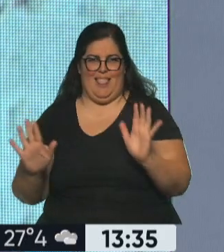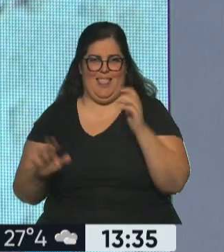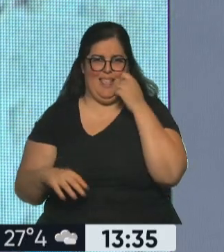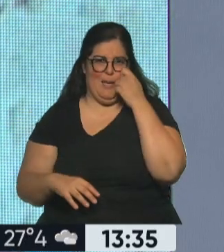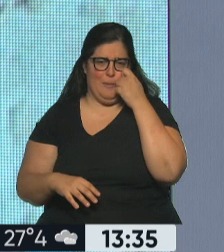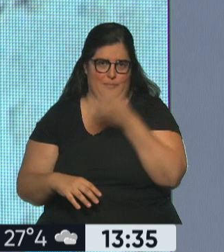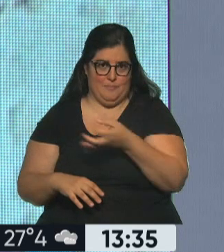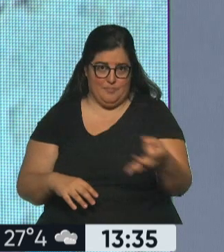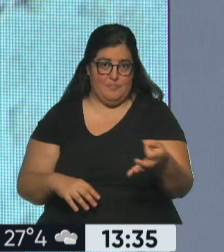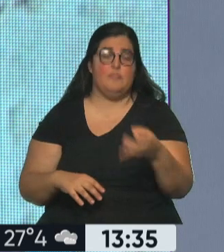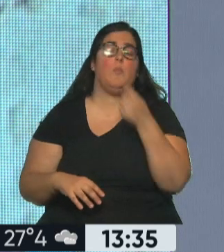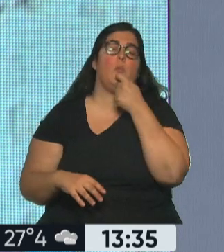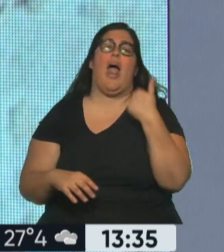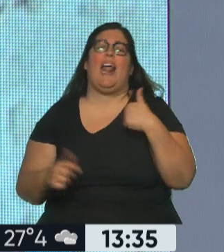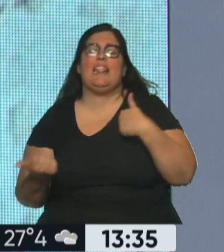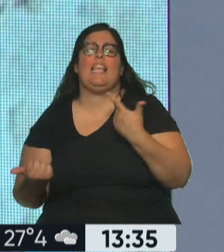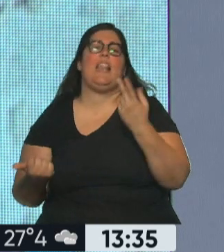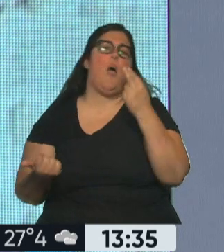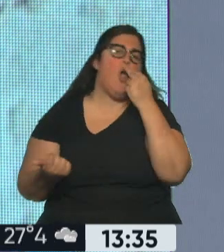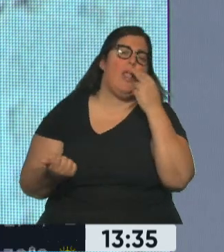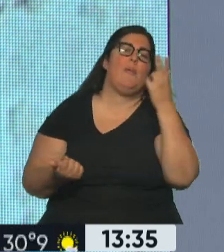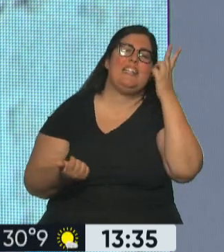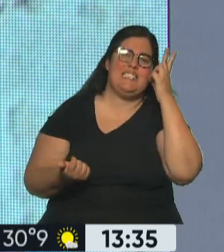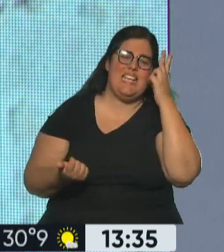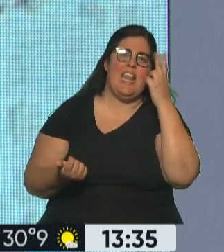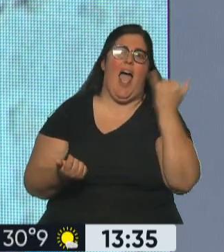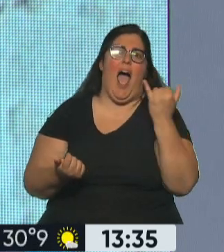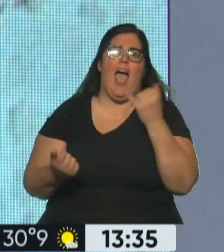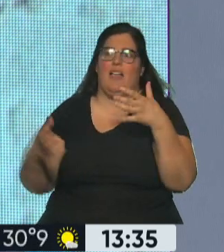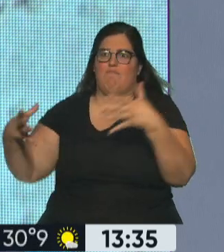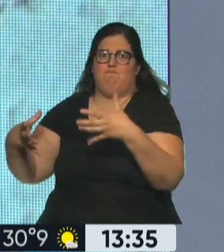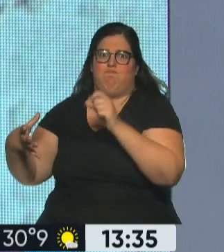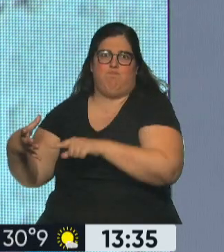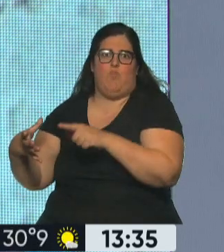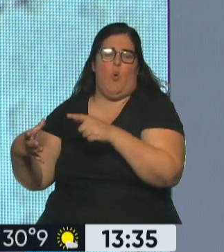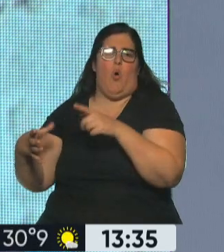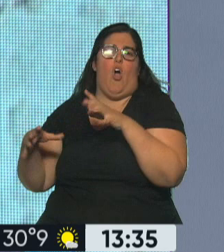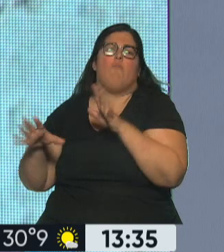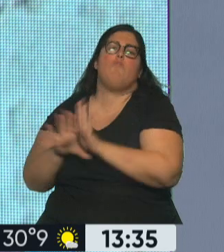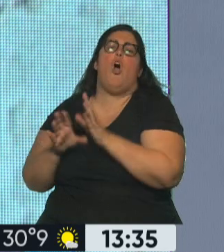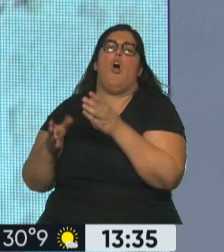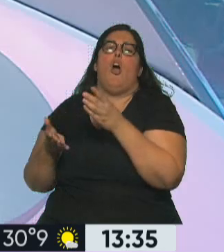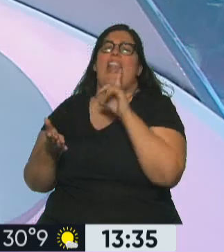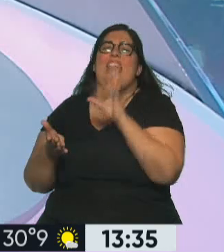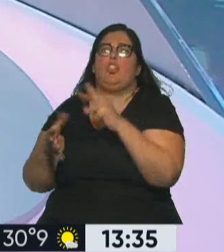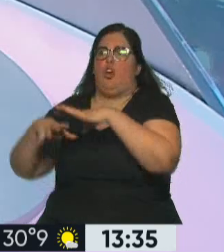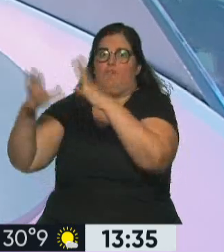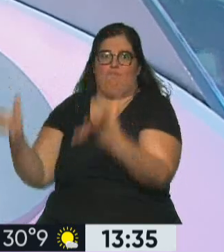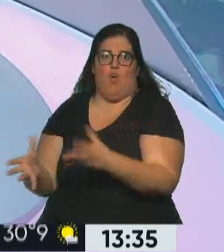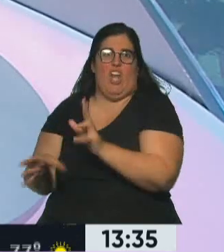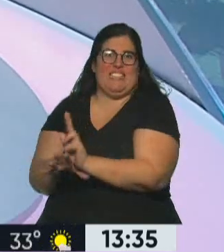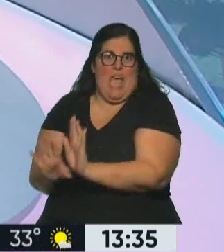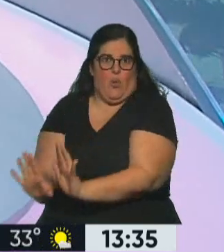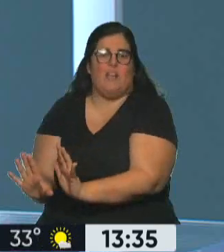mención que, por ejemplo, Argentina, Bolivia, Chile tienen un caudal importante en lo que tiene que ver con las reservas, pero empezar a producir. Exacto. Una